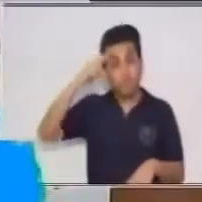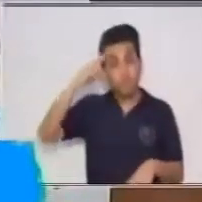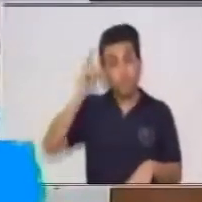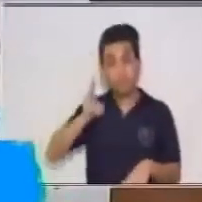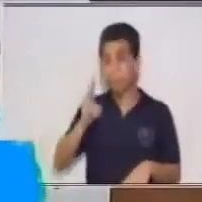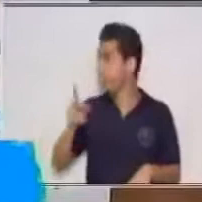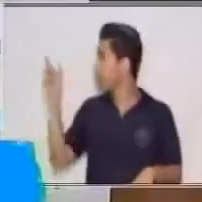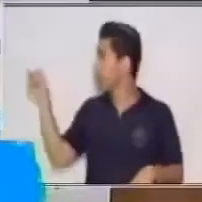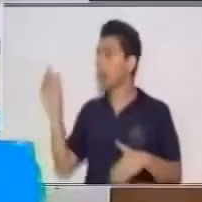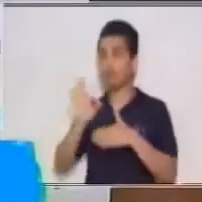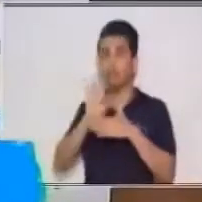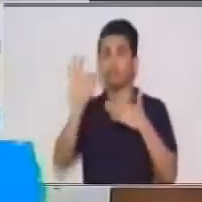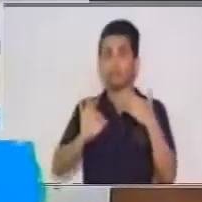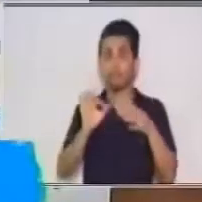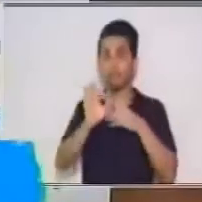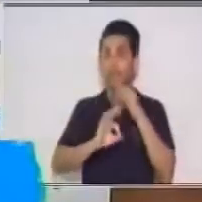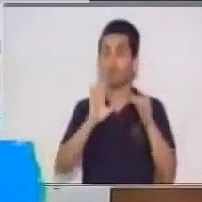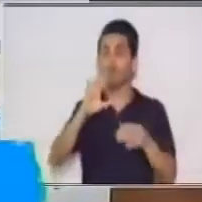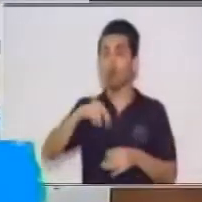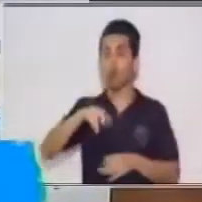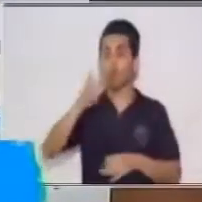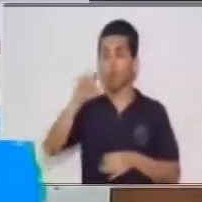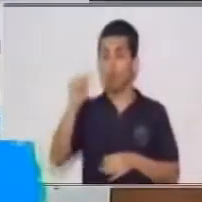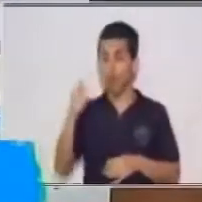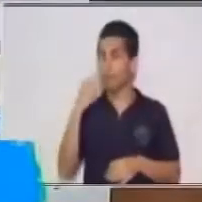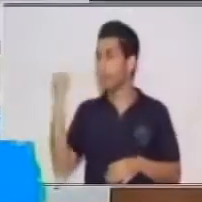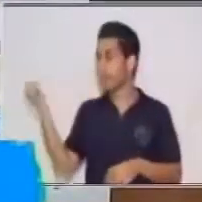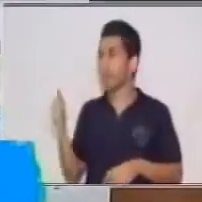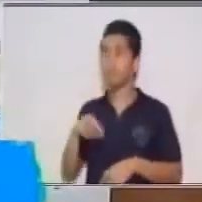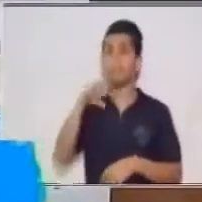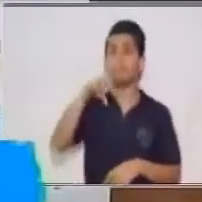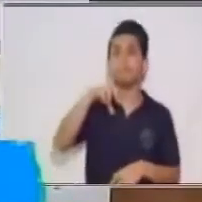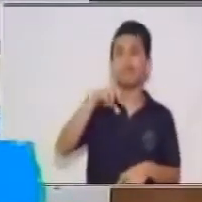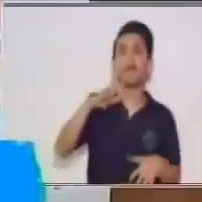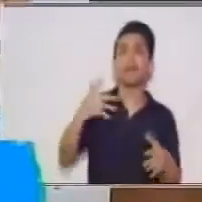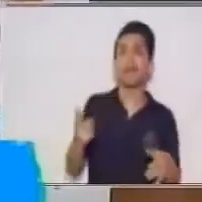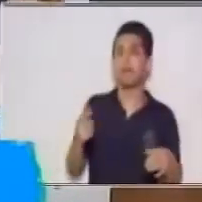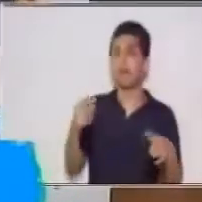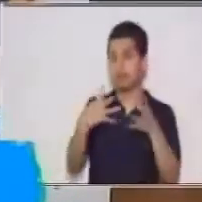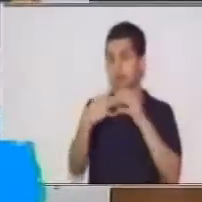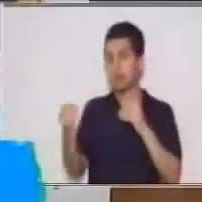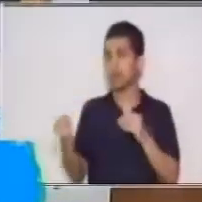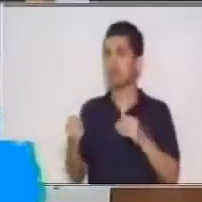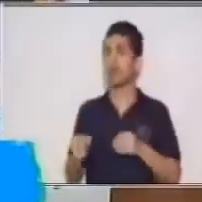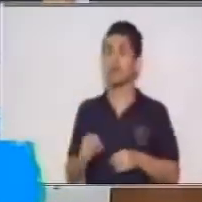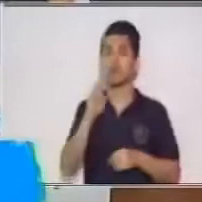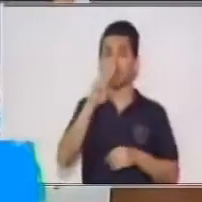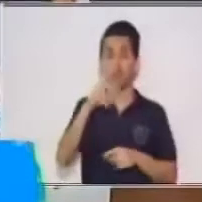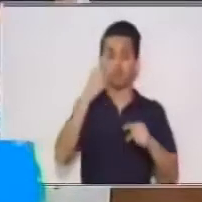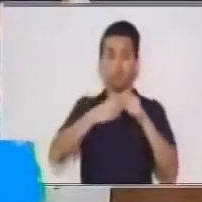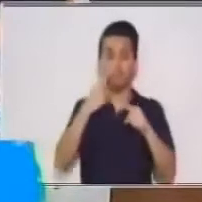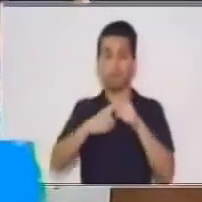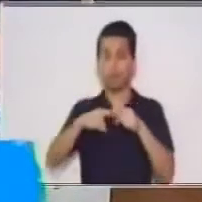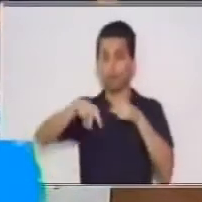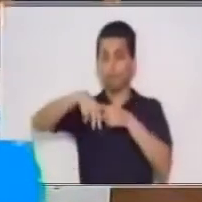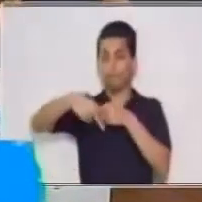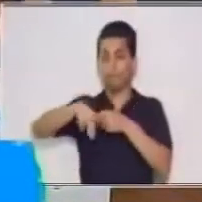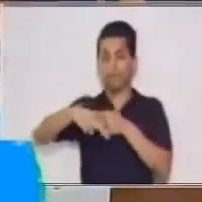perímetro. Perímetro es igual a 2 veces pi por el radio. Practica lo aprendido con un